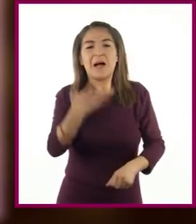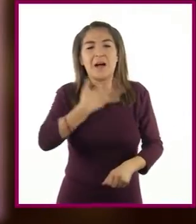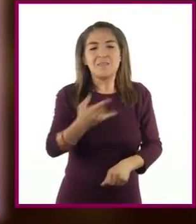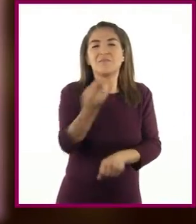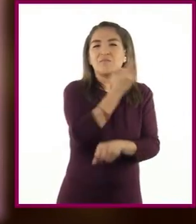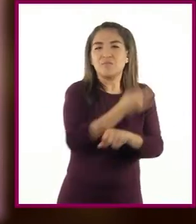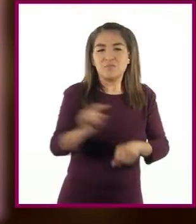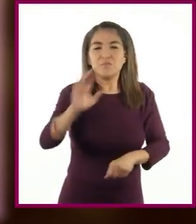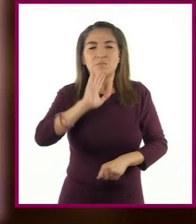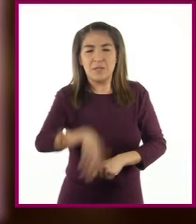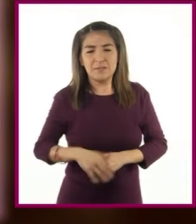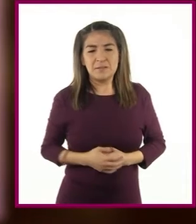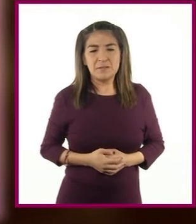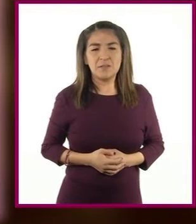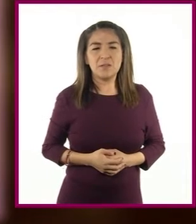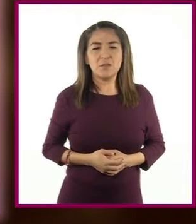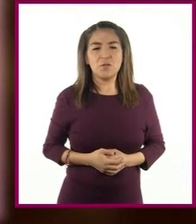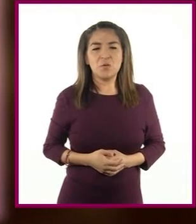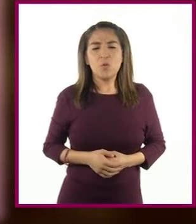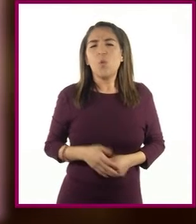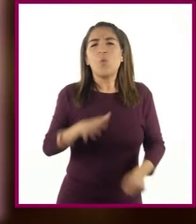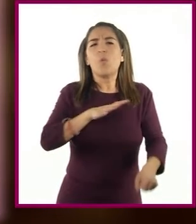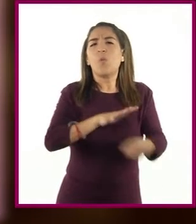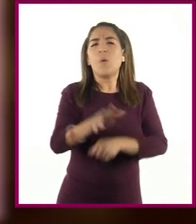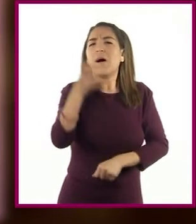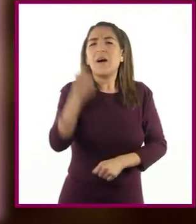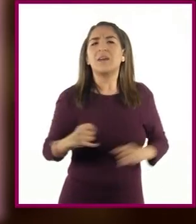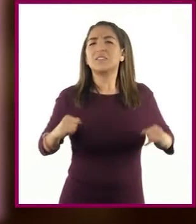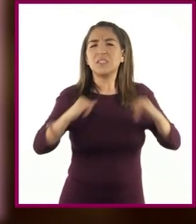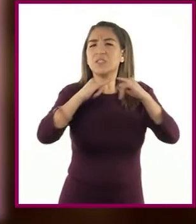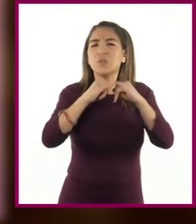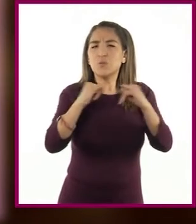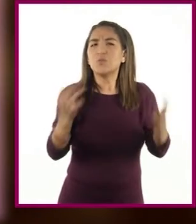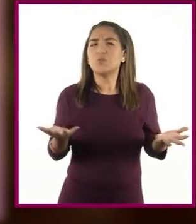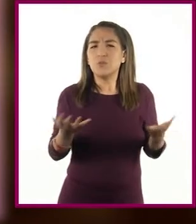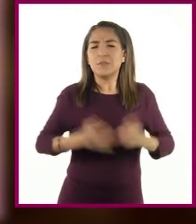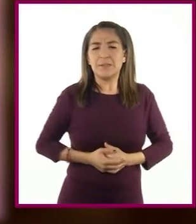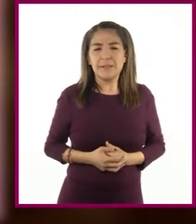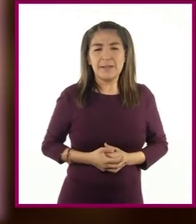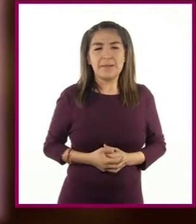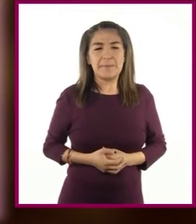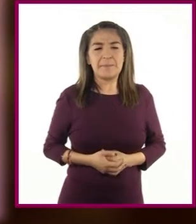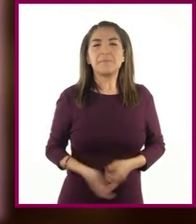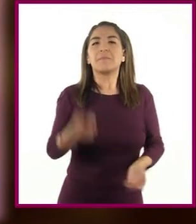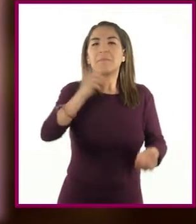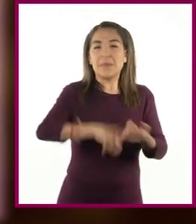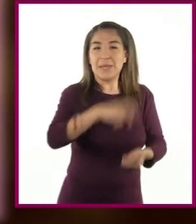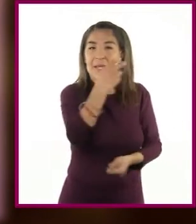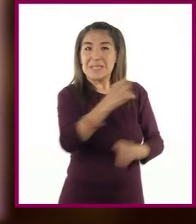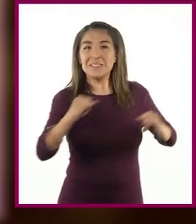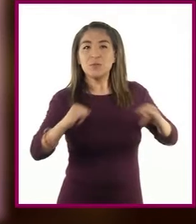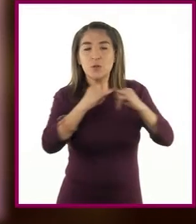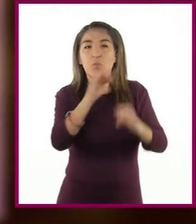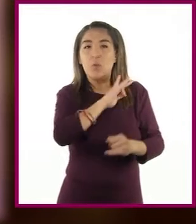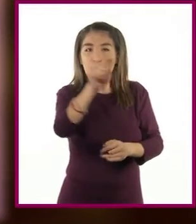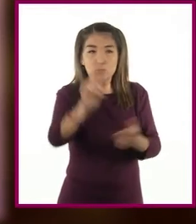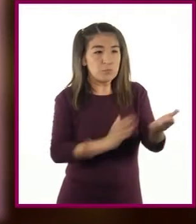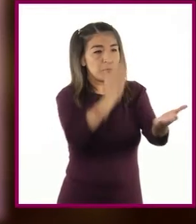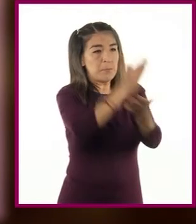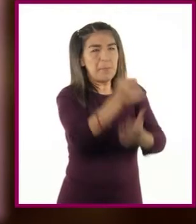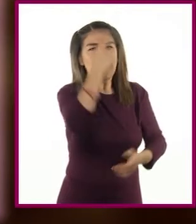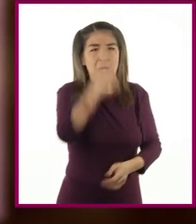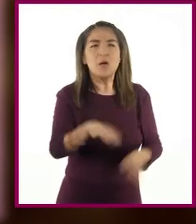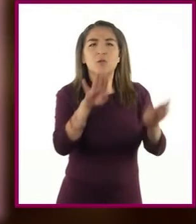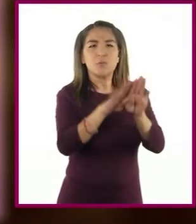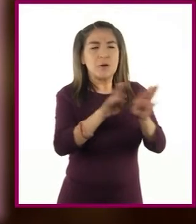injusticias. ¿Y cuáles son esas instituciones? Las instituciones a las cuales se puede acudir para hacer valer